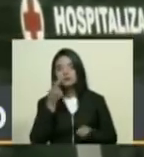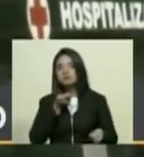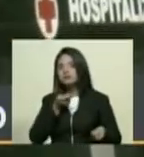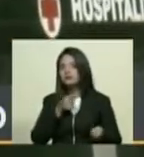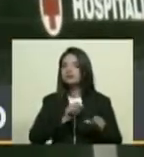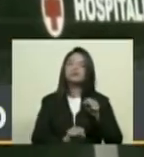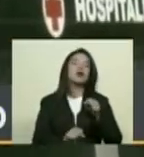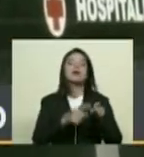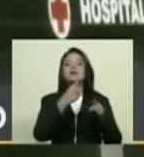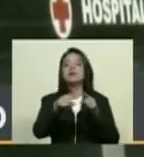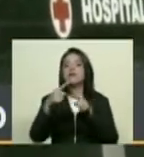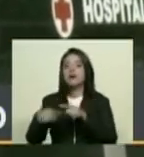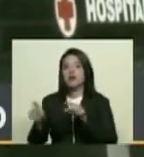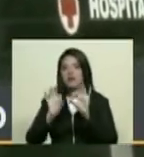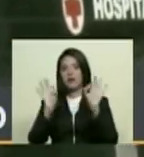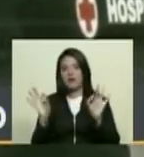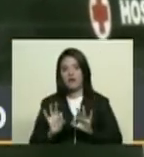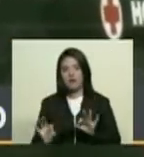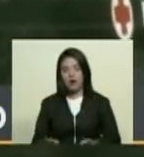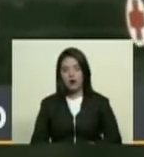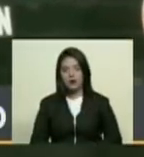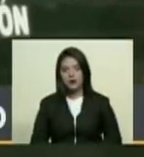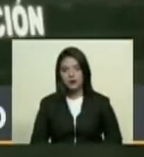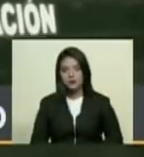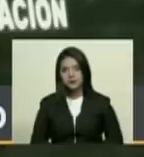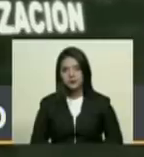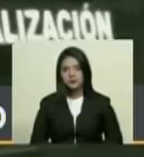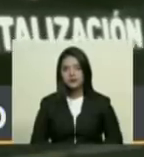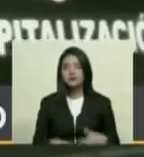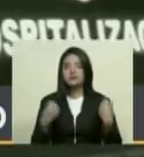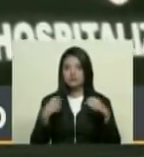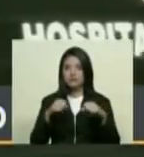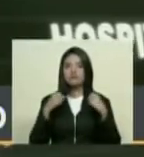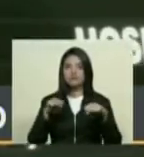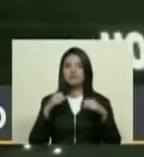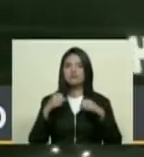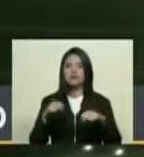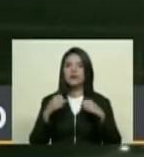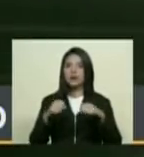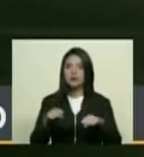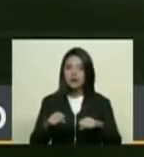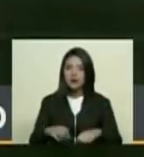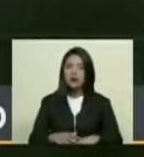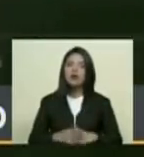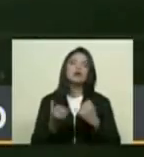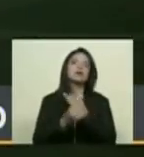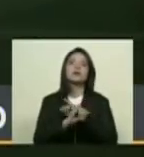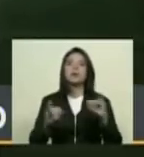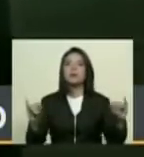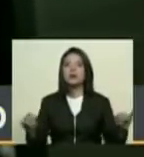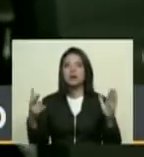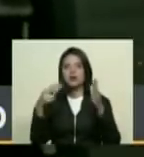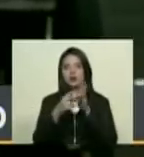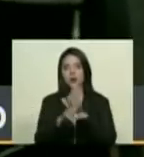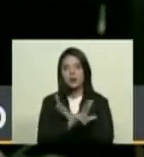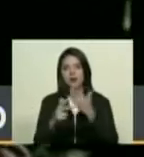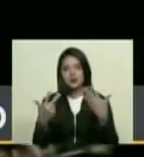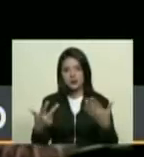en distintas dimensiones del ejercicio que hicimos, el ejercicio Independencia